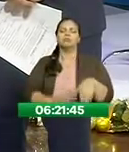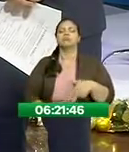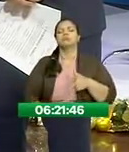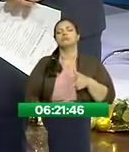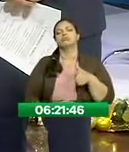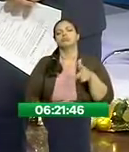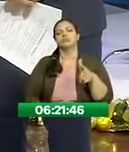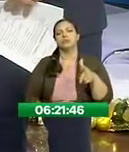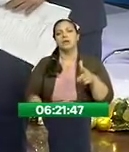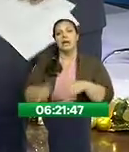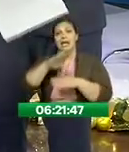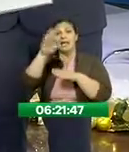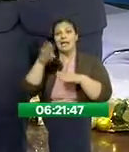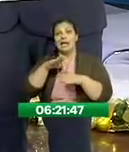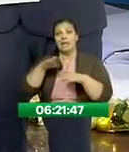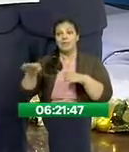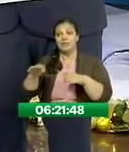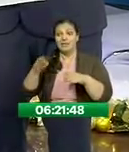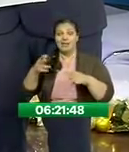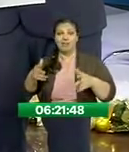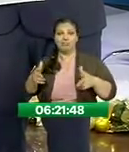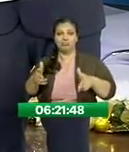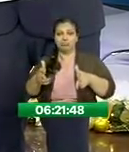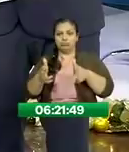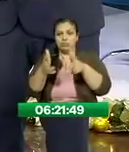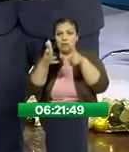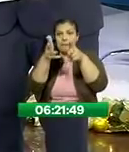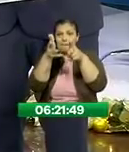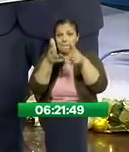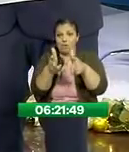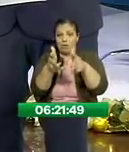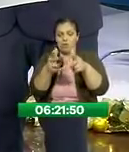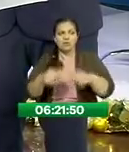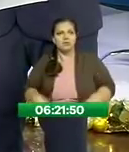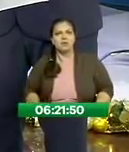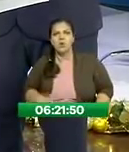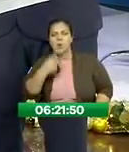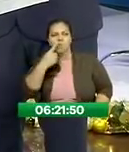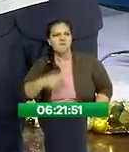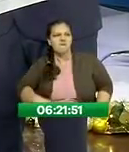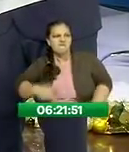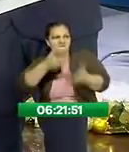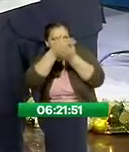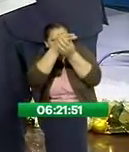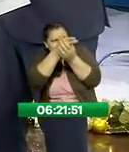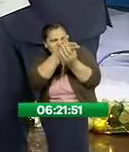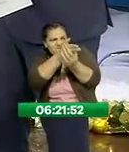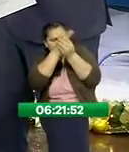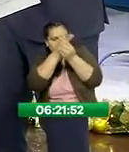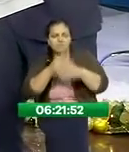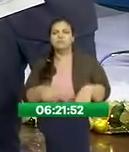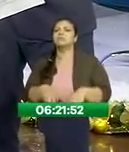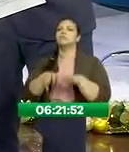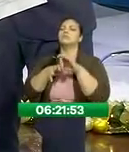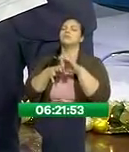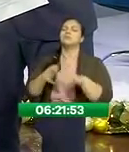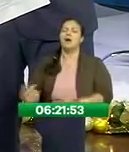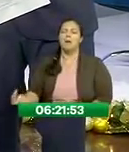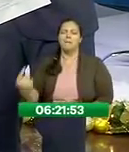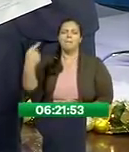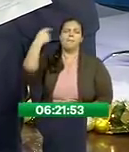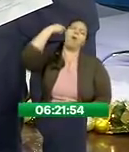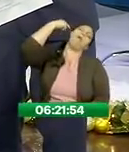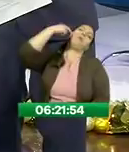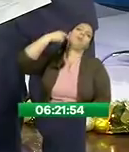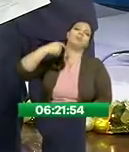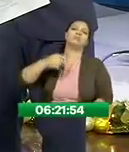el suroeste de Guayaquil. Un sujeto le disparó desde una camioneta que iba siguiendo al automotor. La Policía Nacional descarta